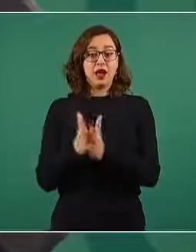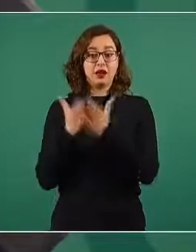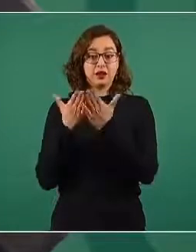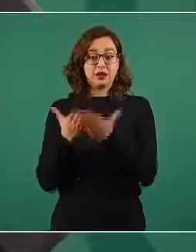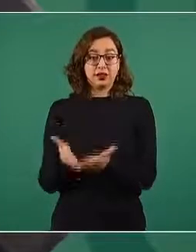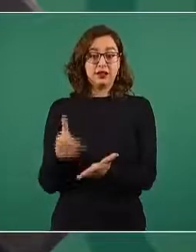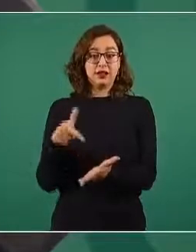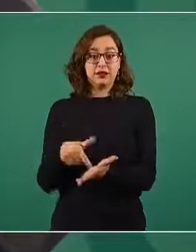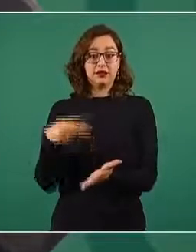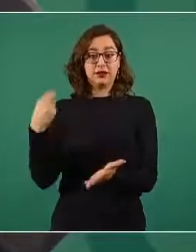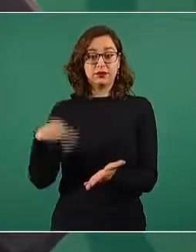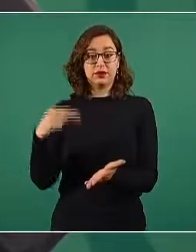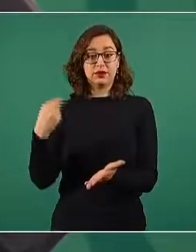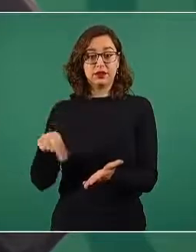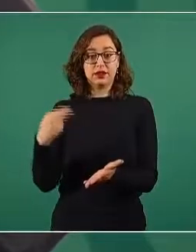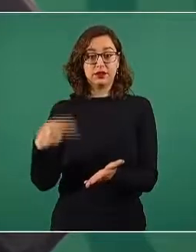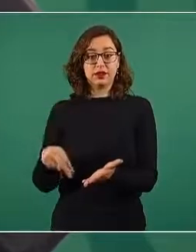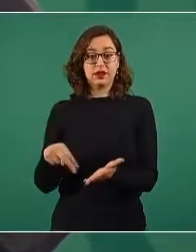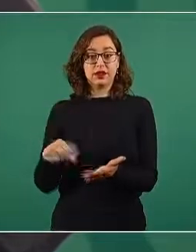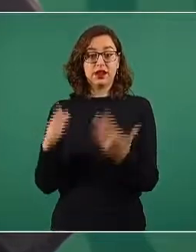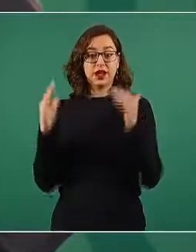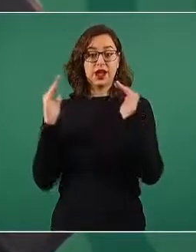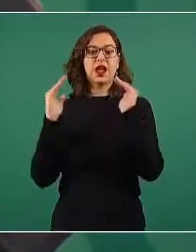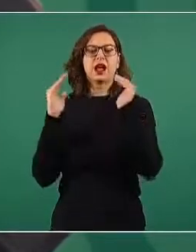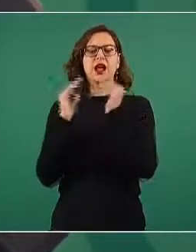La Casa